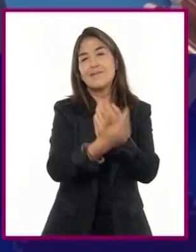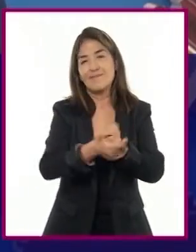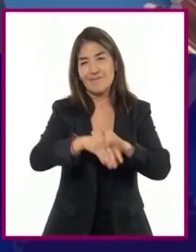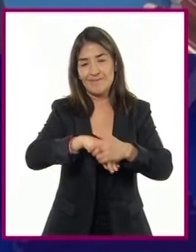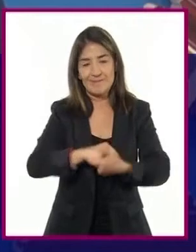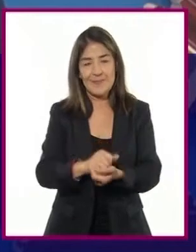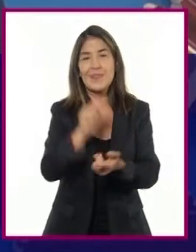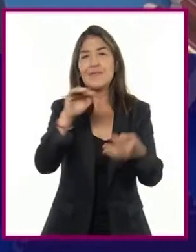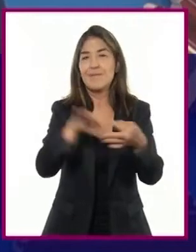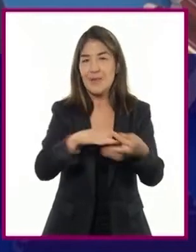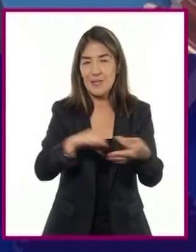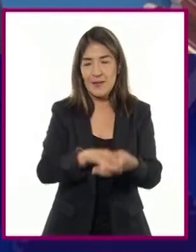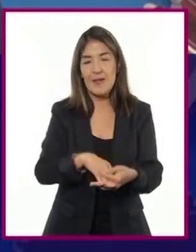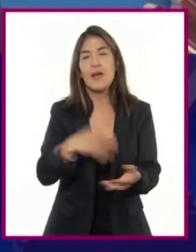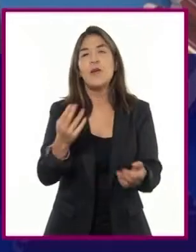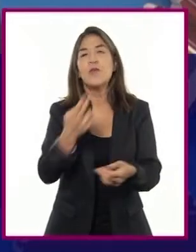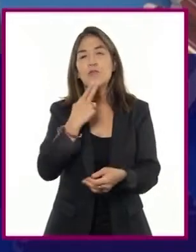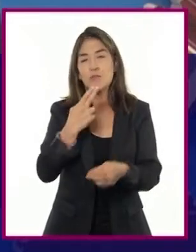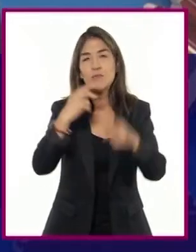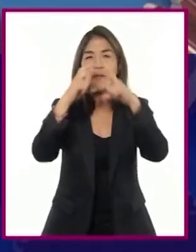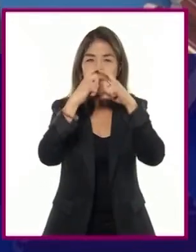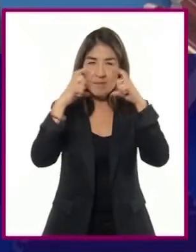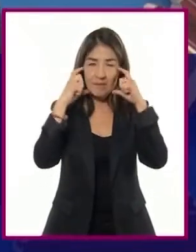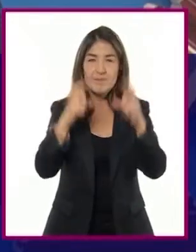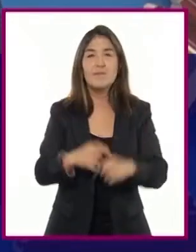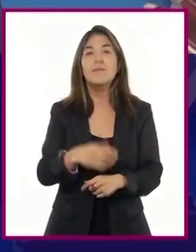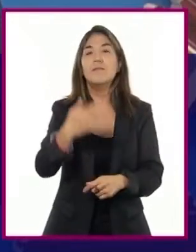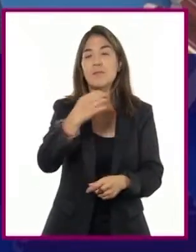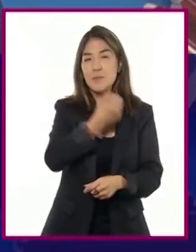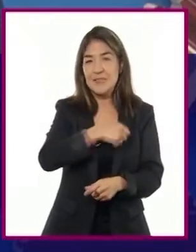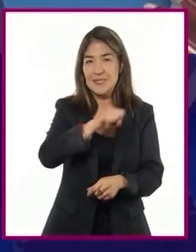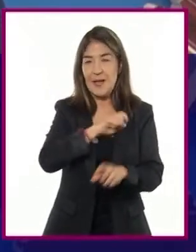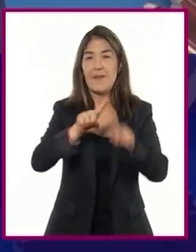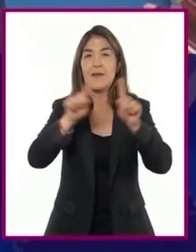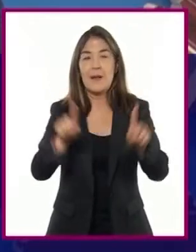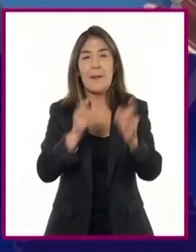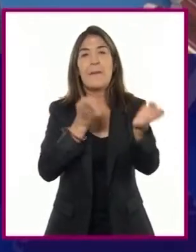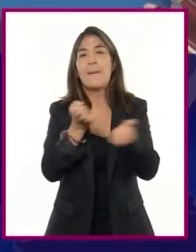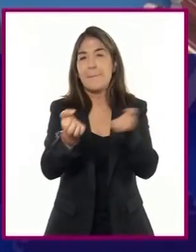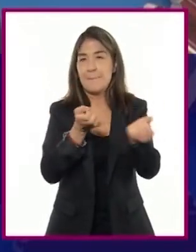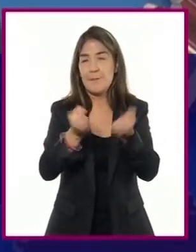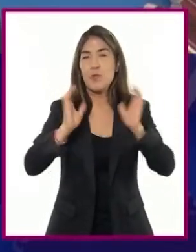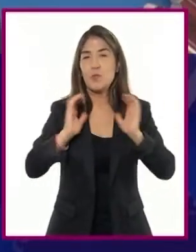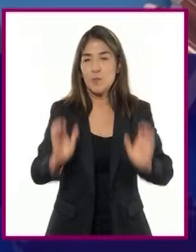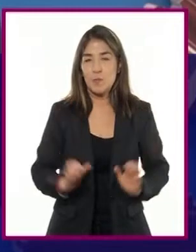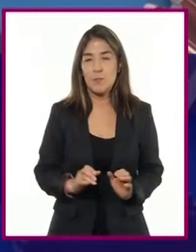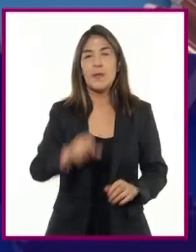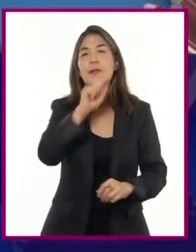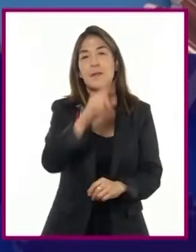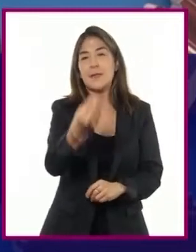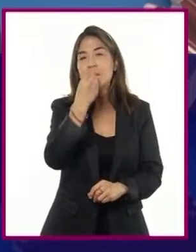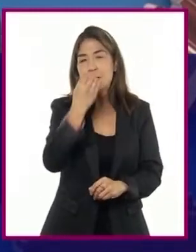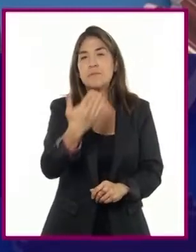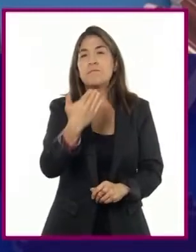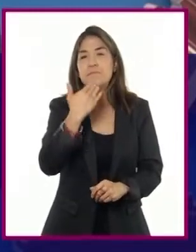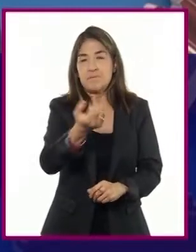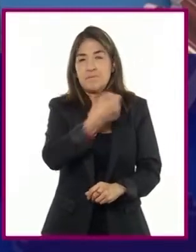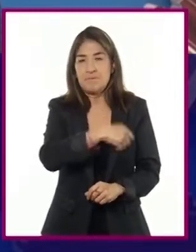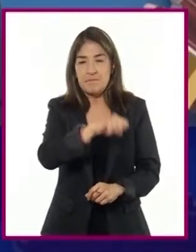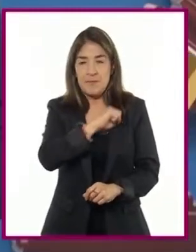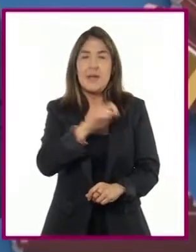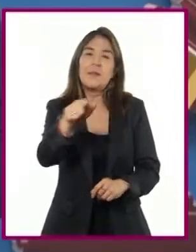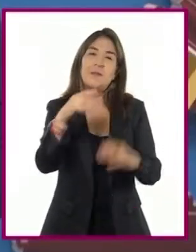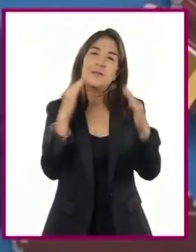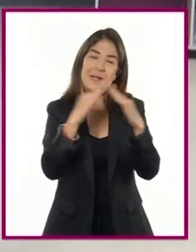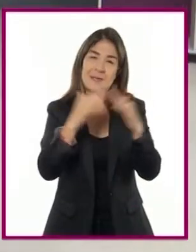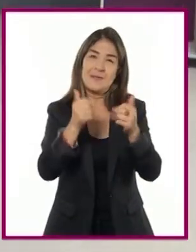las manos, el uso correcto de cubrebocas, la sana distancia, el ejercicio físico, la sana alimentación y sobre todo permanecer